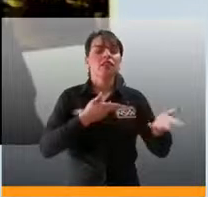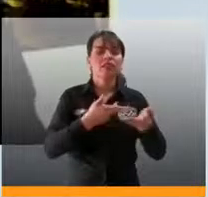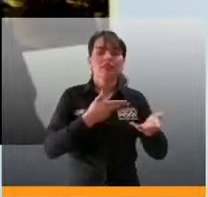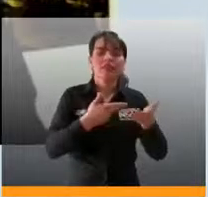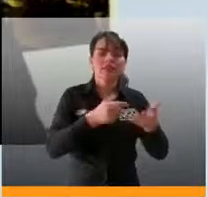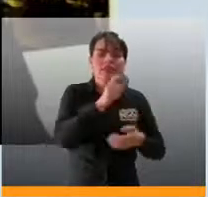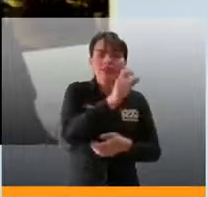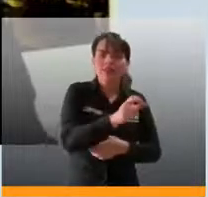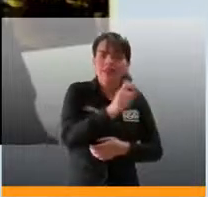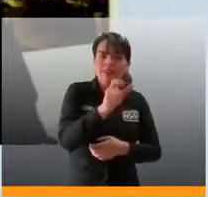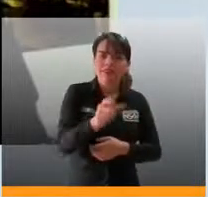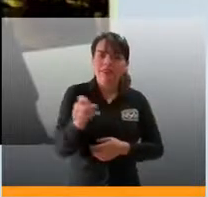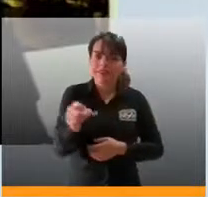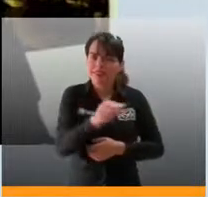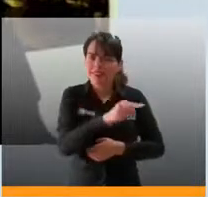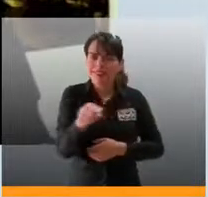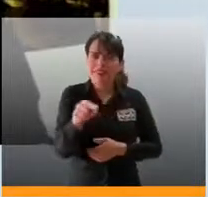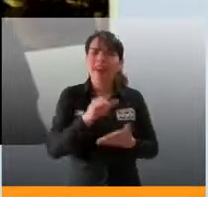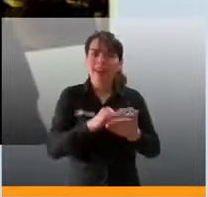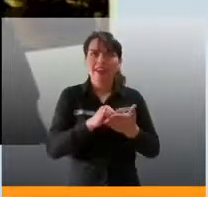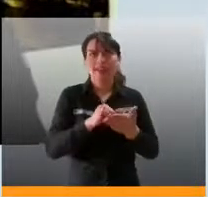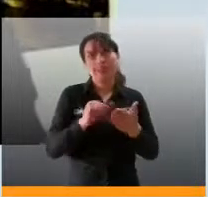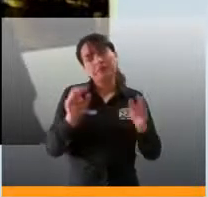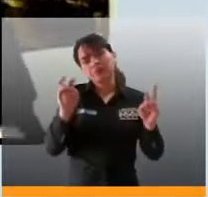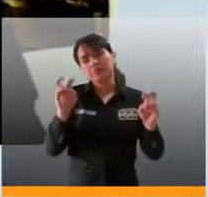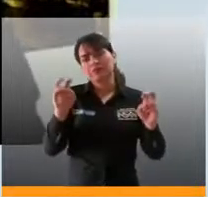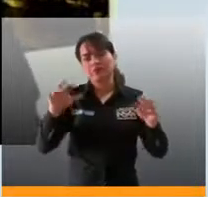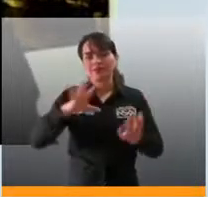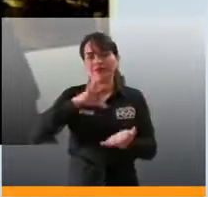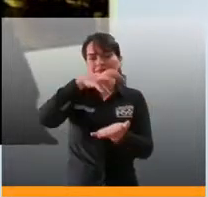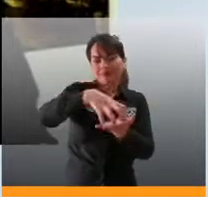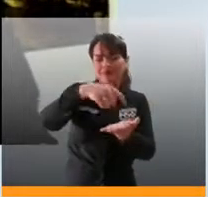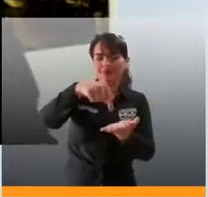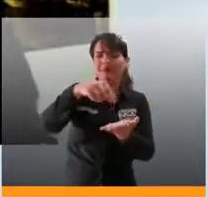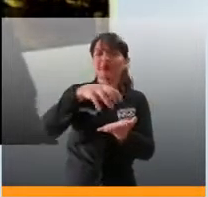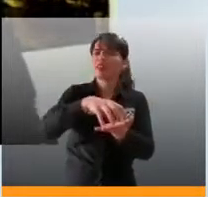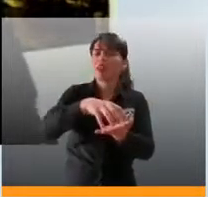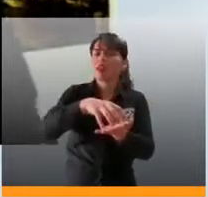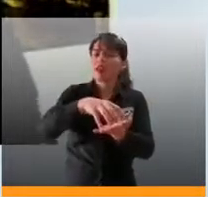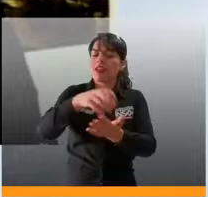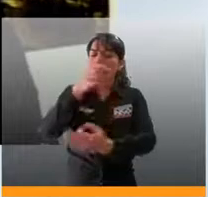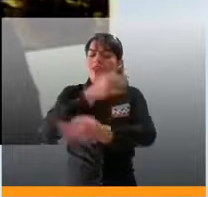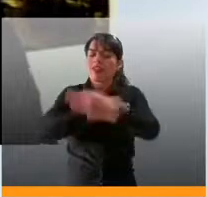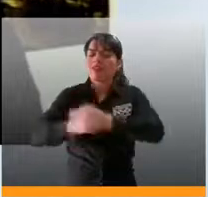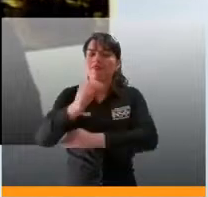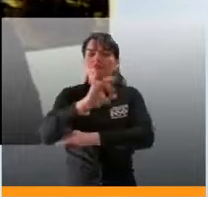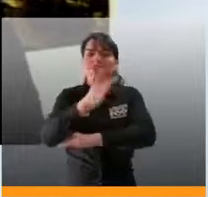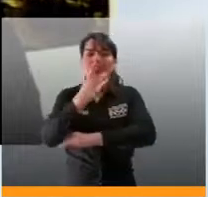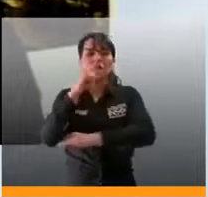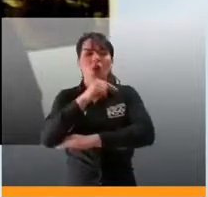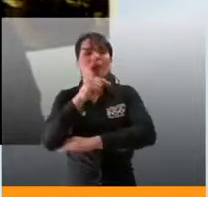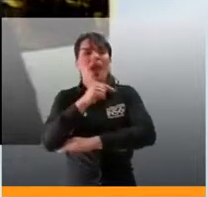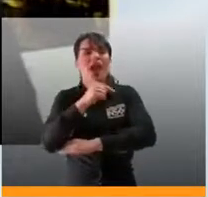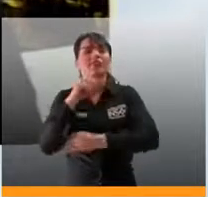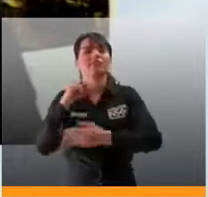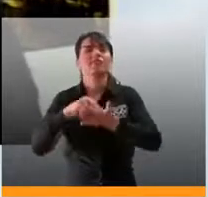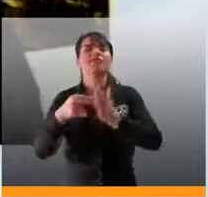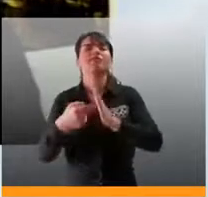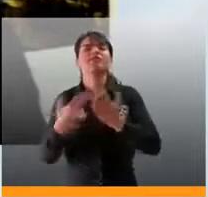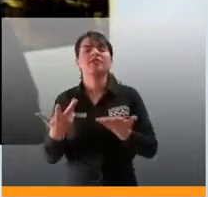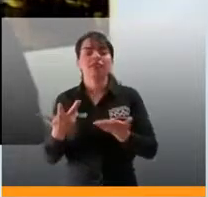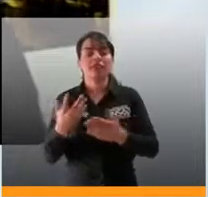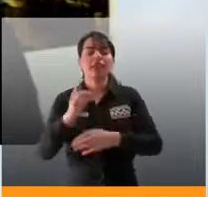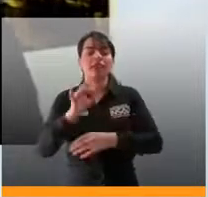permanencia que lo teníamos en físico, por así llamarlo, y lo trasladamos al medio virtual, que fue el tema de permanencia estudiantil. Hicimos